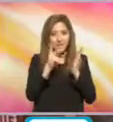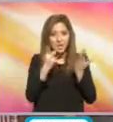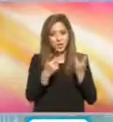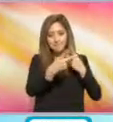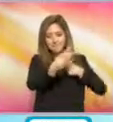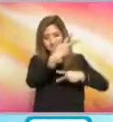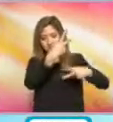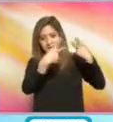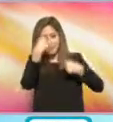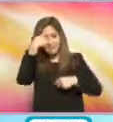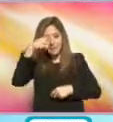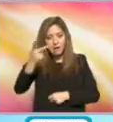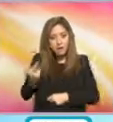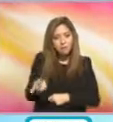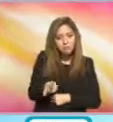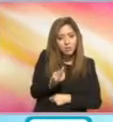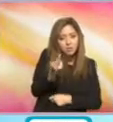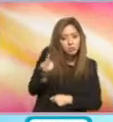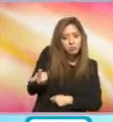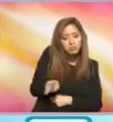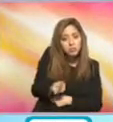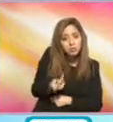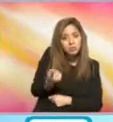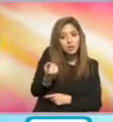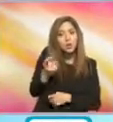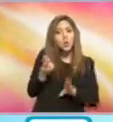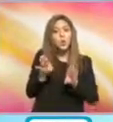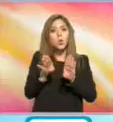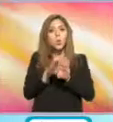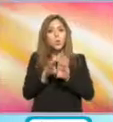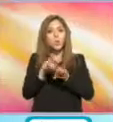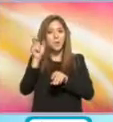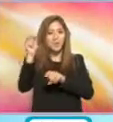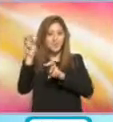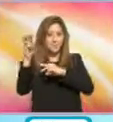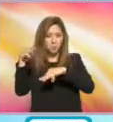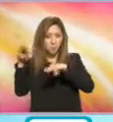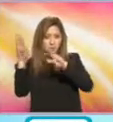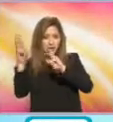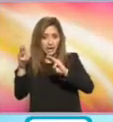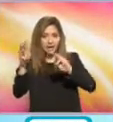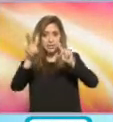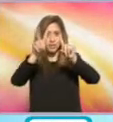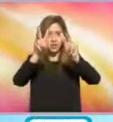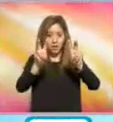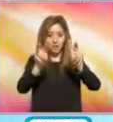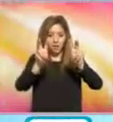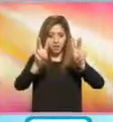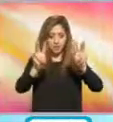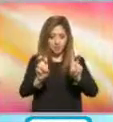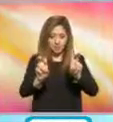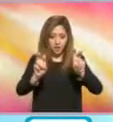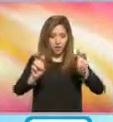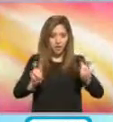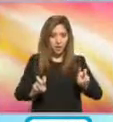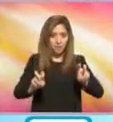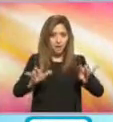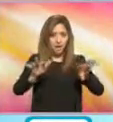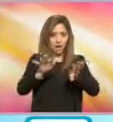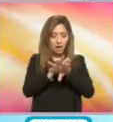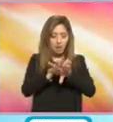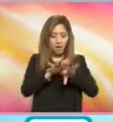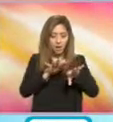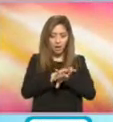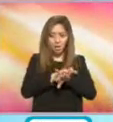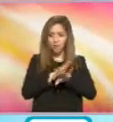entrevistarlo y las variaciones, que es lo mismo que la obra musical, cada tema va cambiando la tónica de lo que se